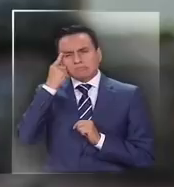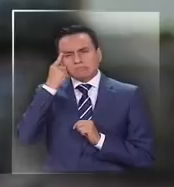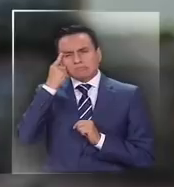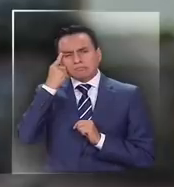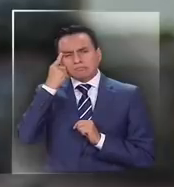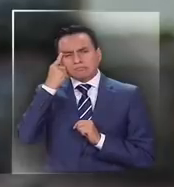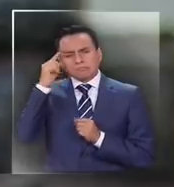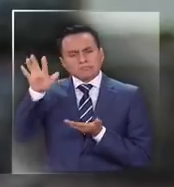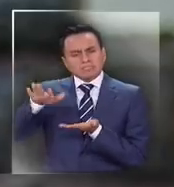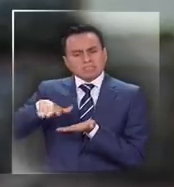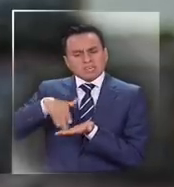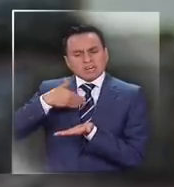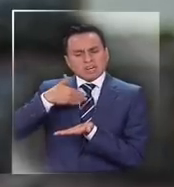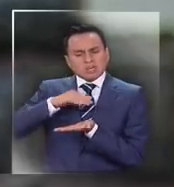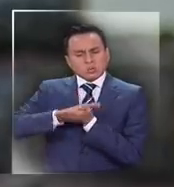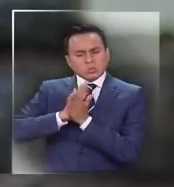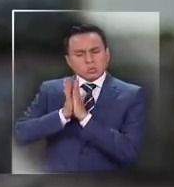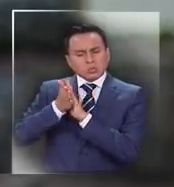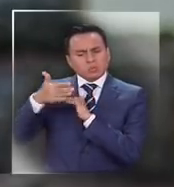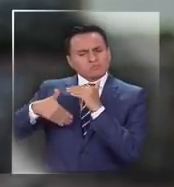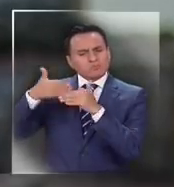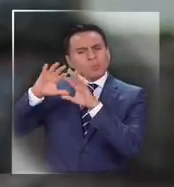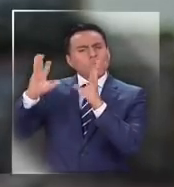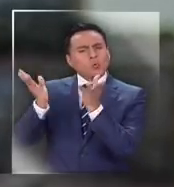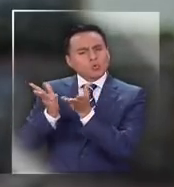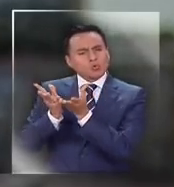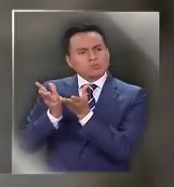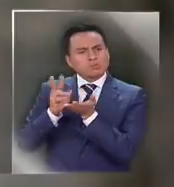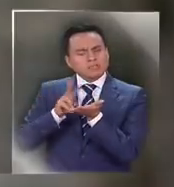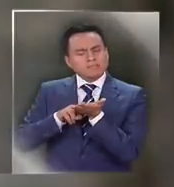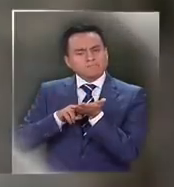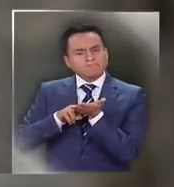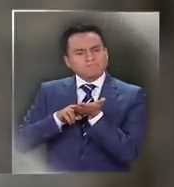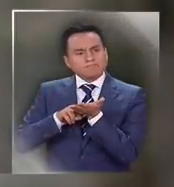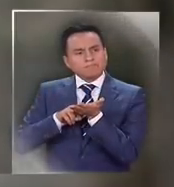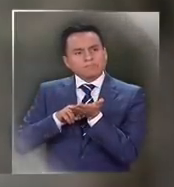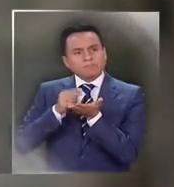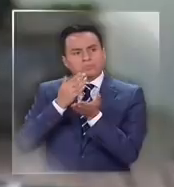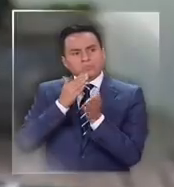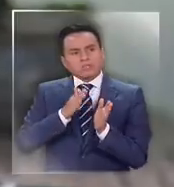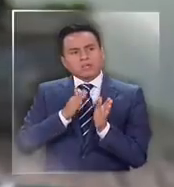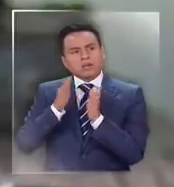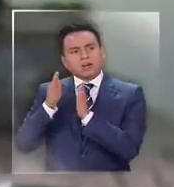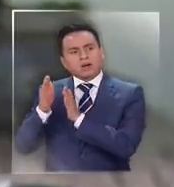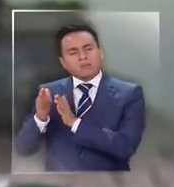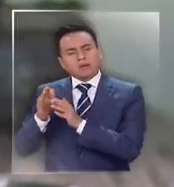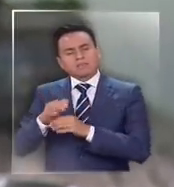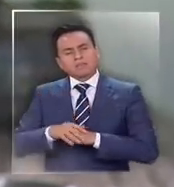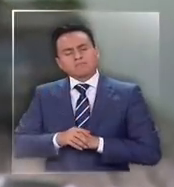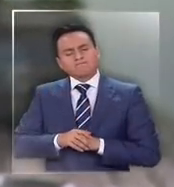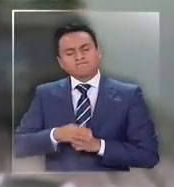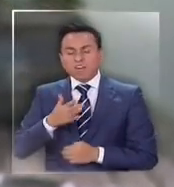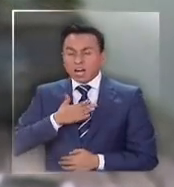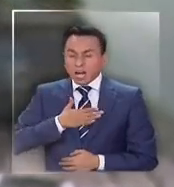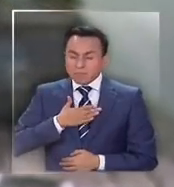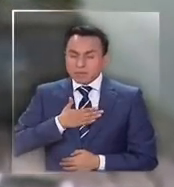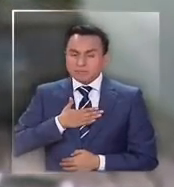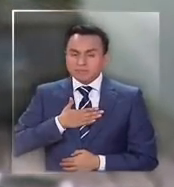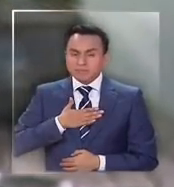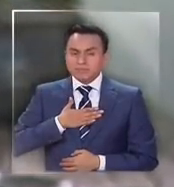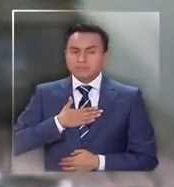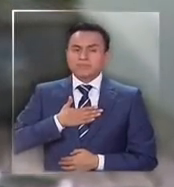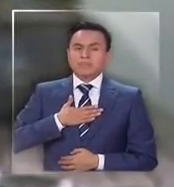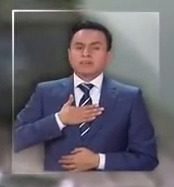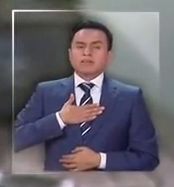me sacaran de todo este mundo, ¿verdad? Y aparte, a mí, más